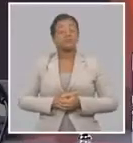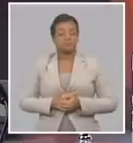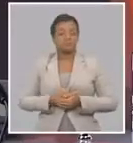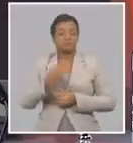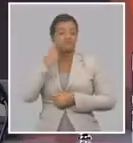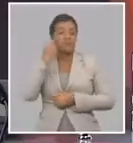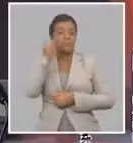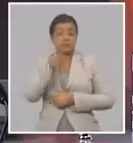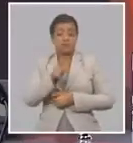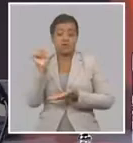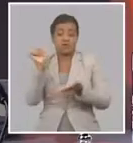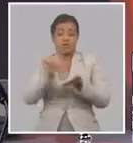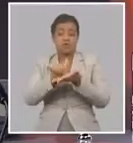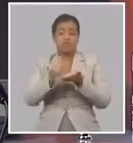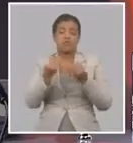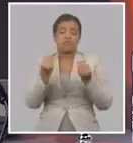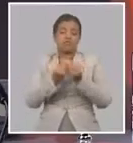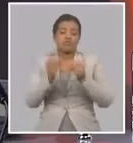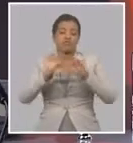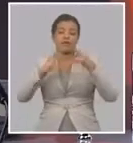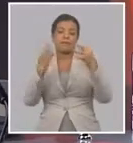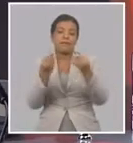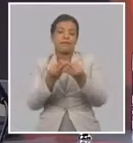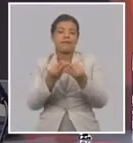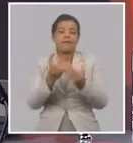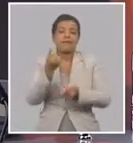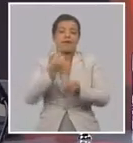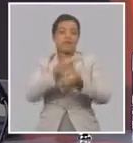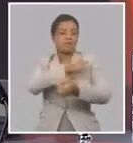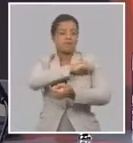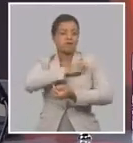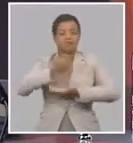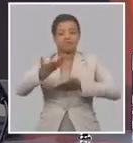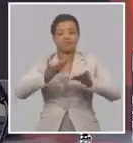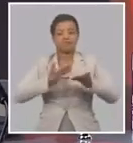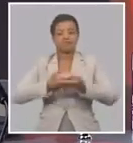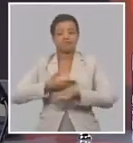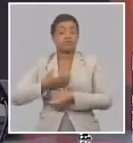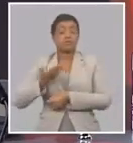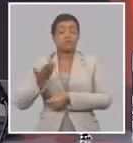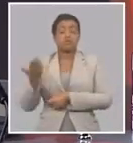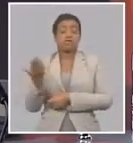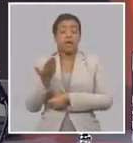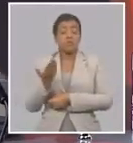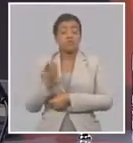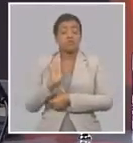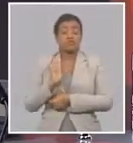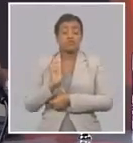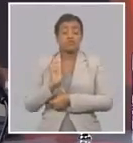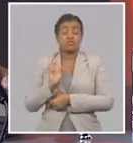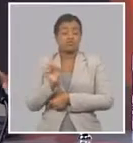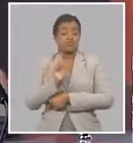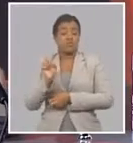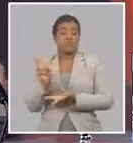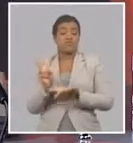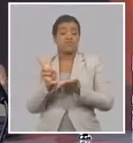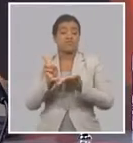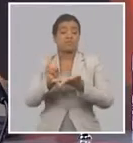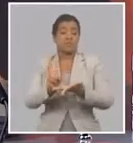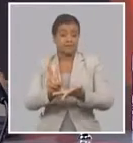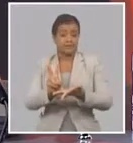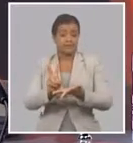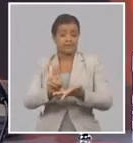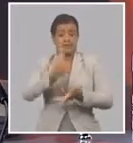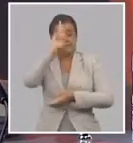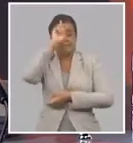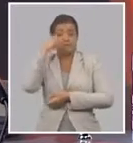comunidad sin es inmediatamente visitado por el consultorio o